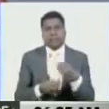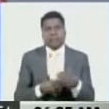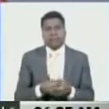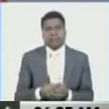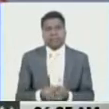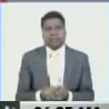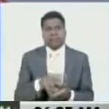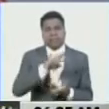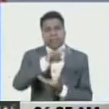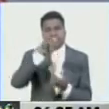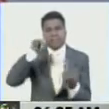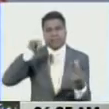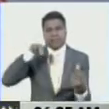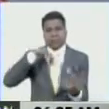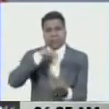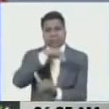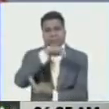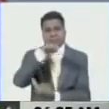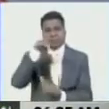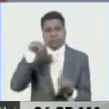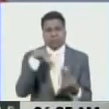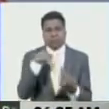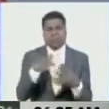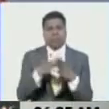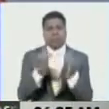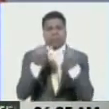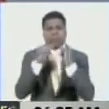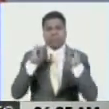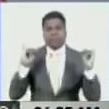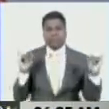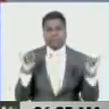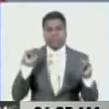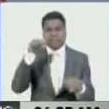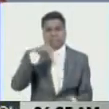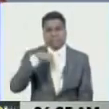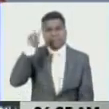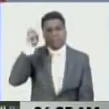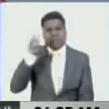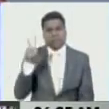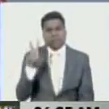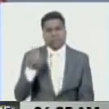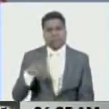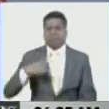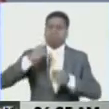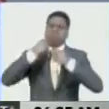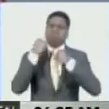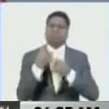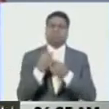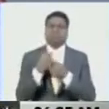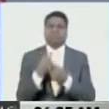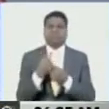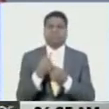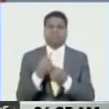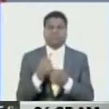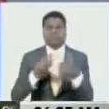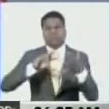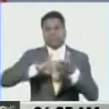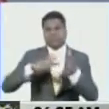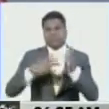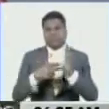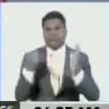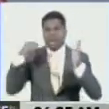una revolución por la independencia nacional, por la soberanía. Eso implica la